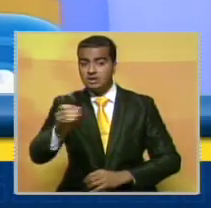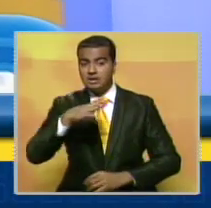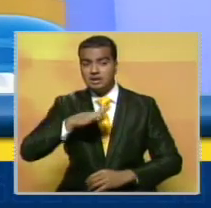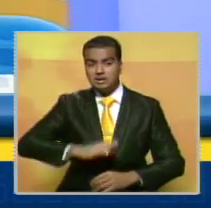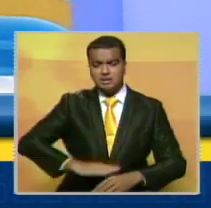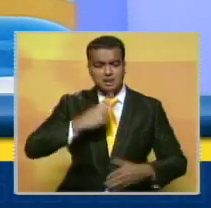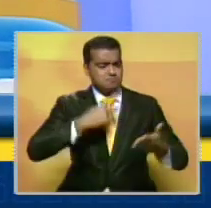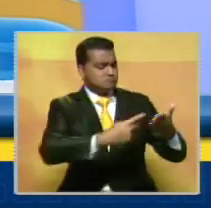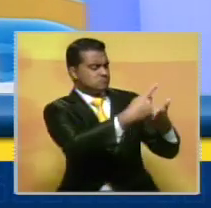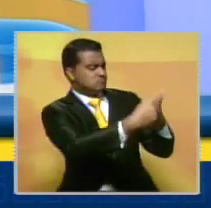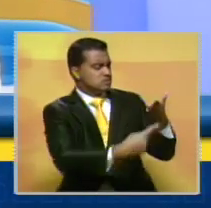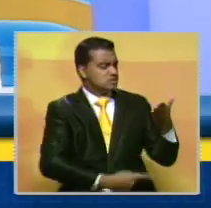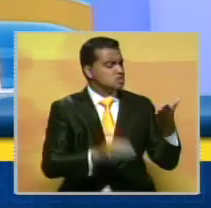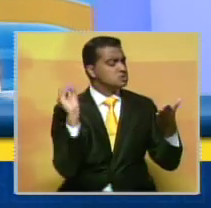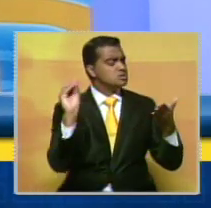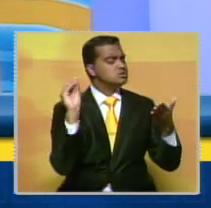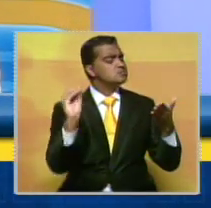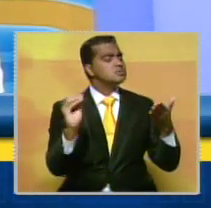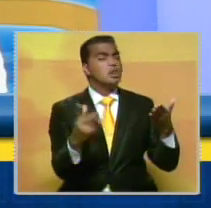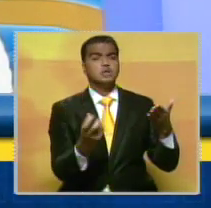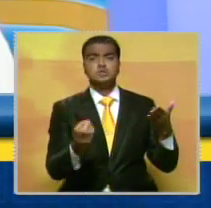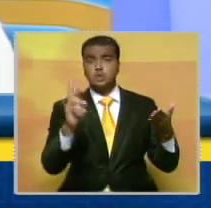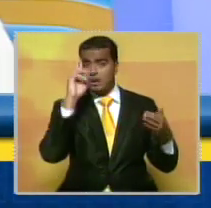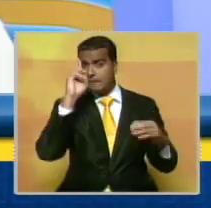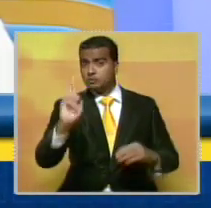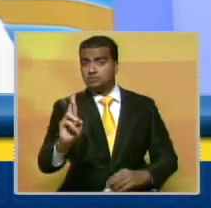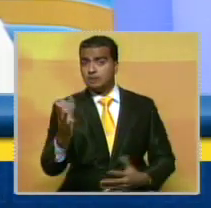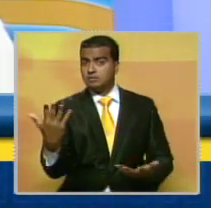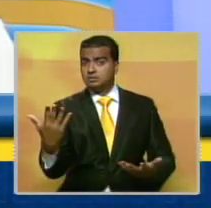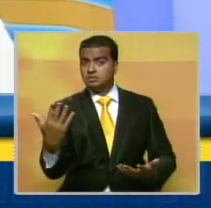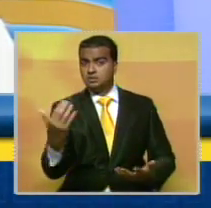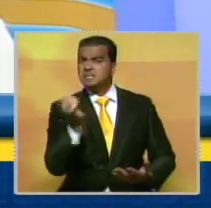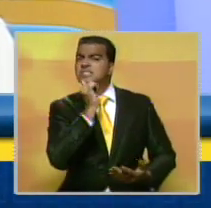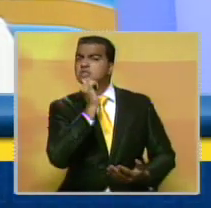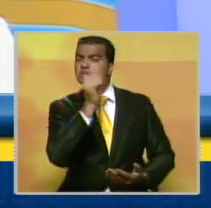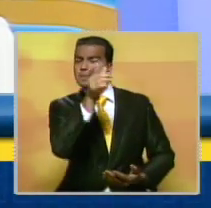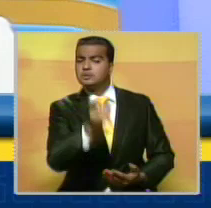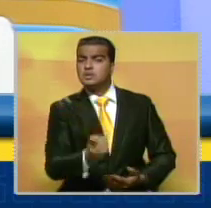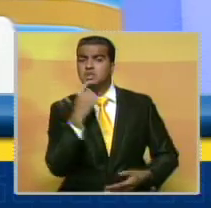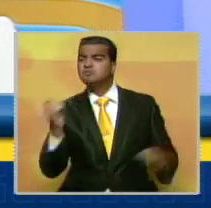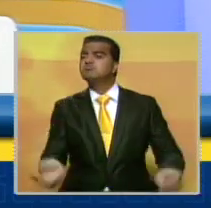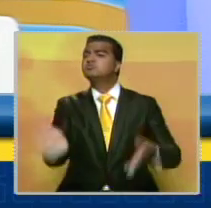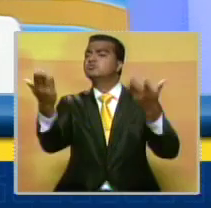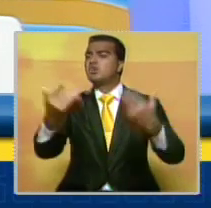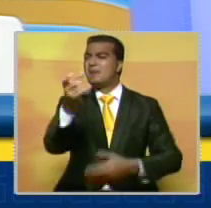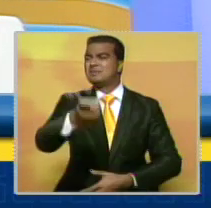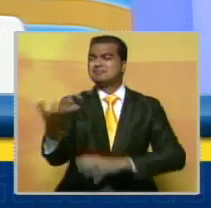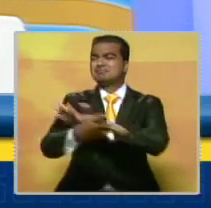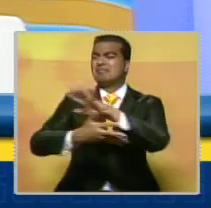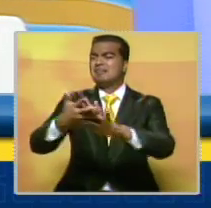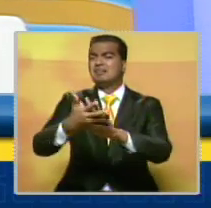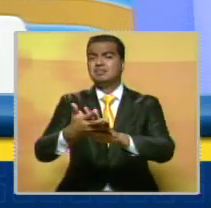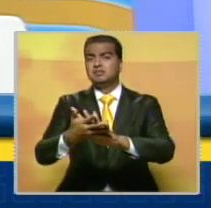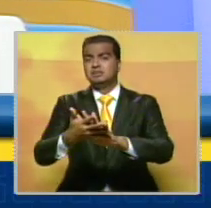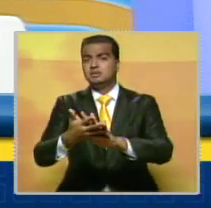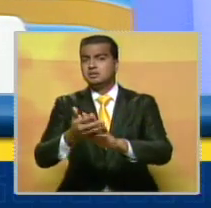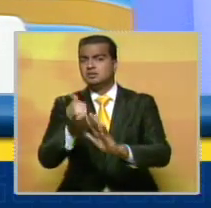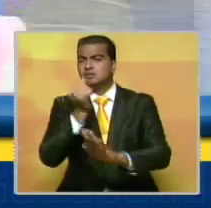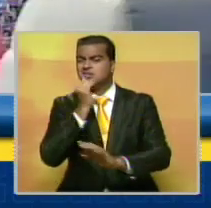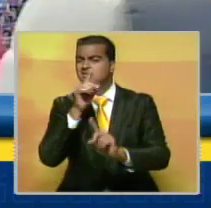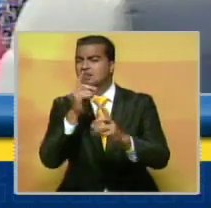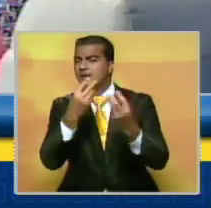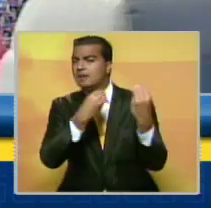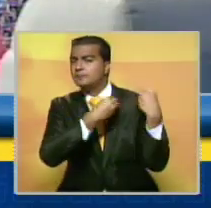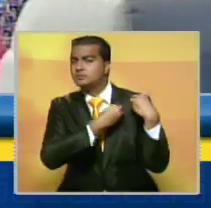están haciendo llamados irresponsables, quiénes son los que están incitando a la ciudadanía, no solamente con